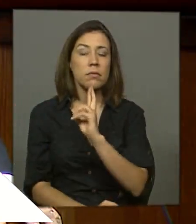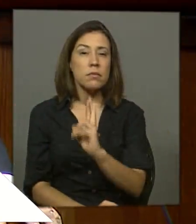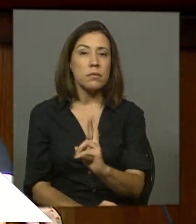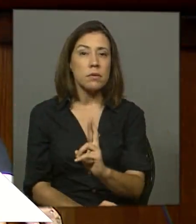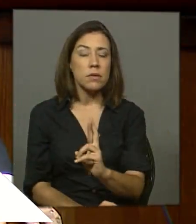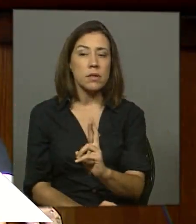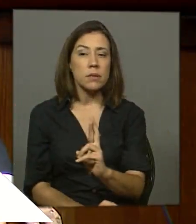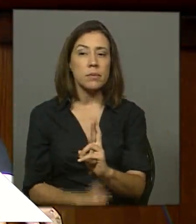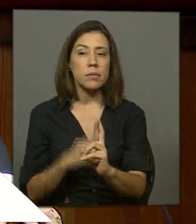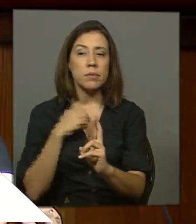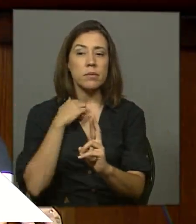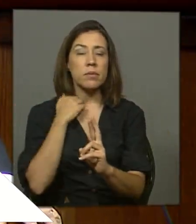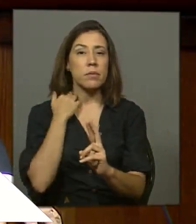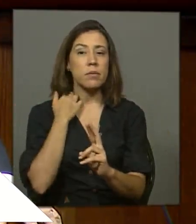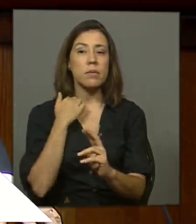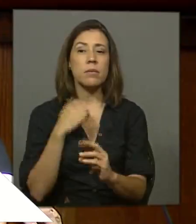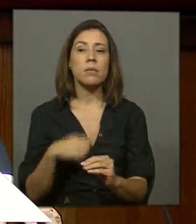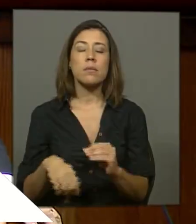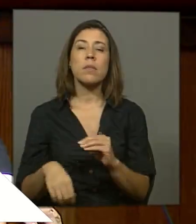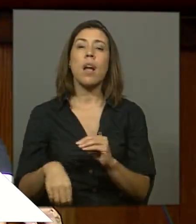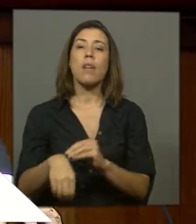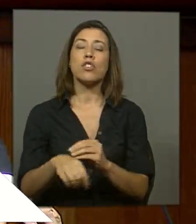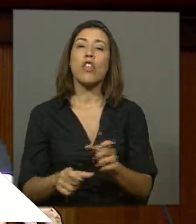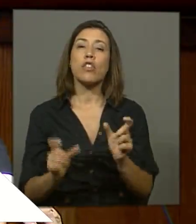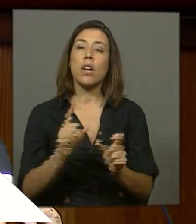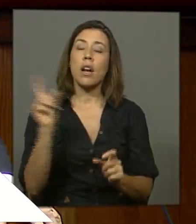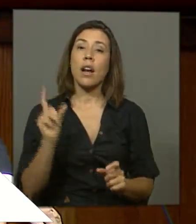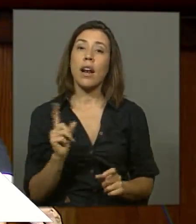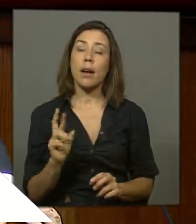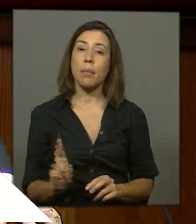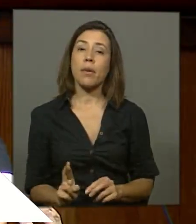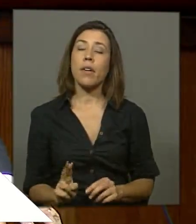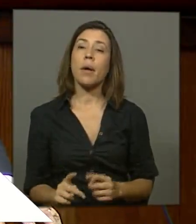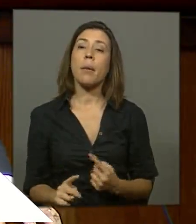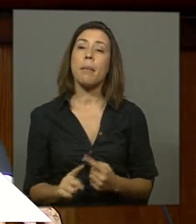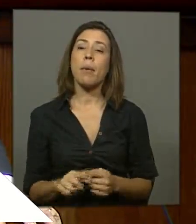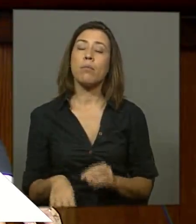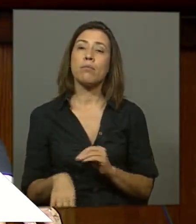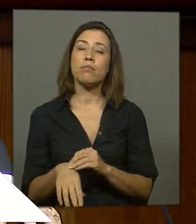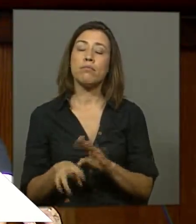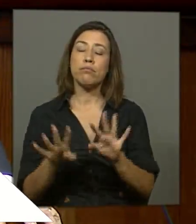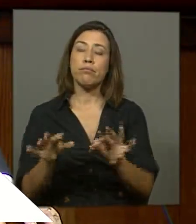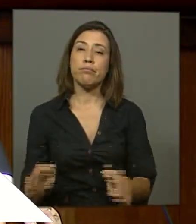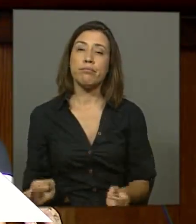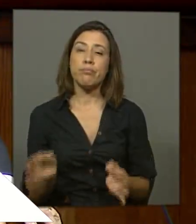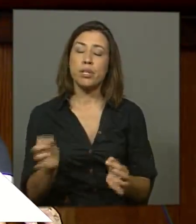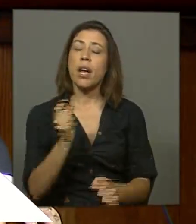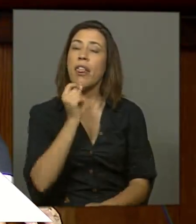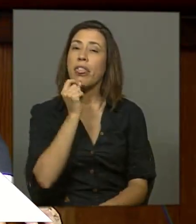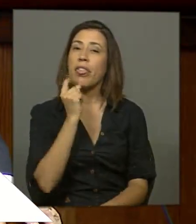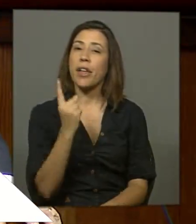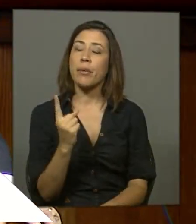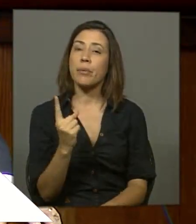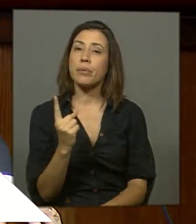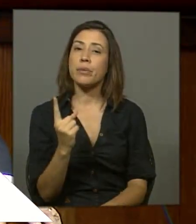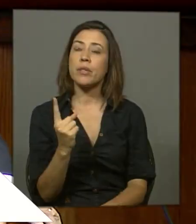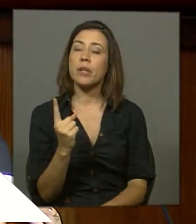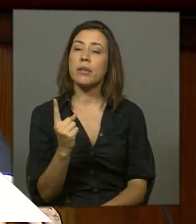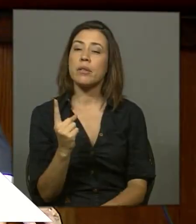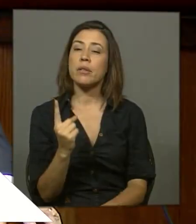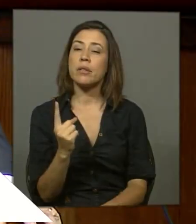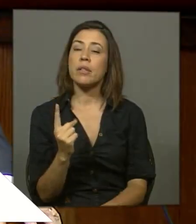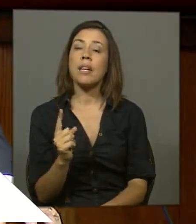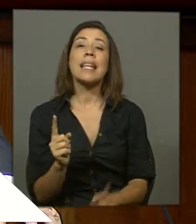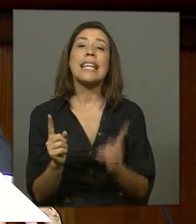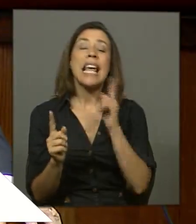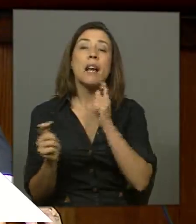responder comunicaciones de la contraloría a partir de oficios denuncias que se envían desde